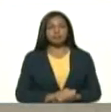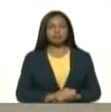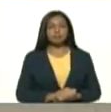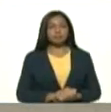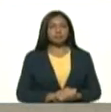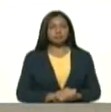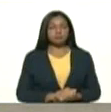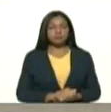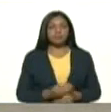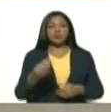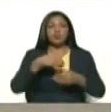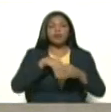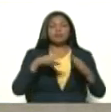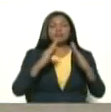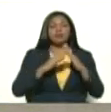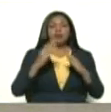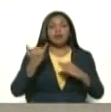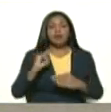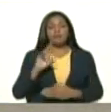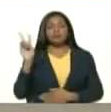de cuarentena en Venezuela.